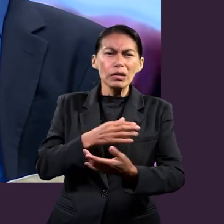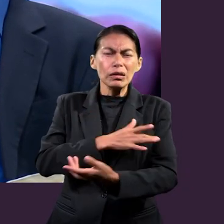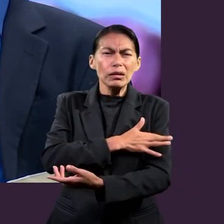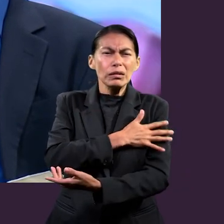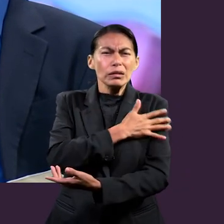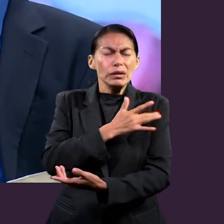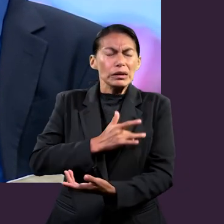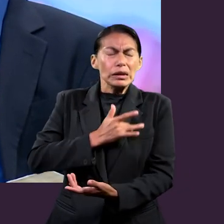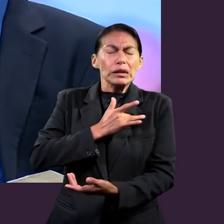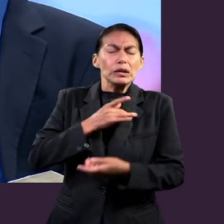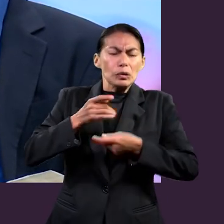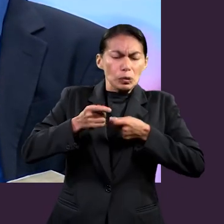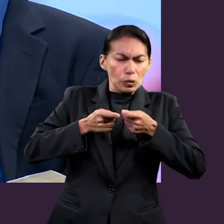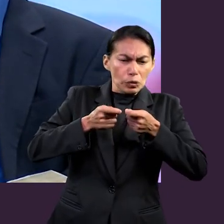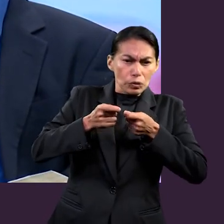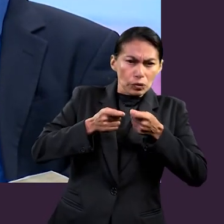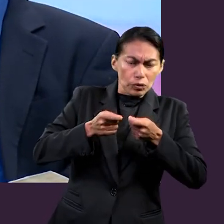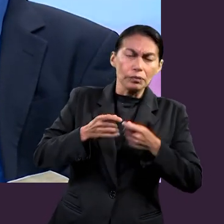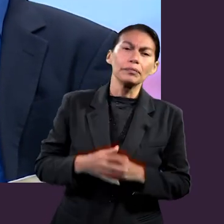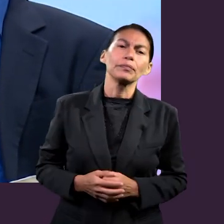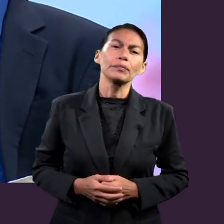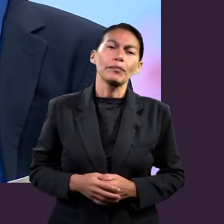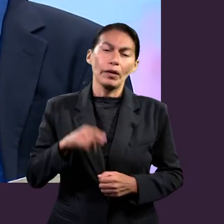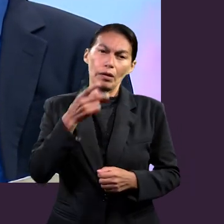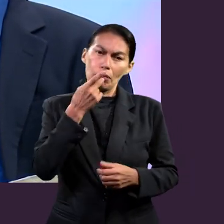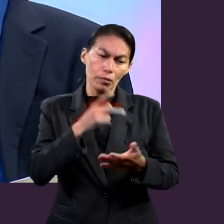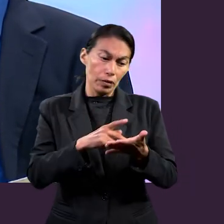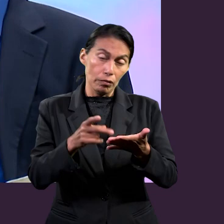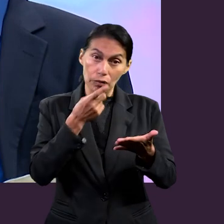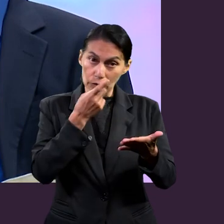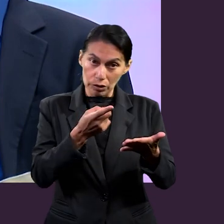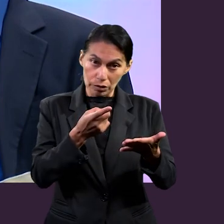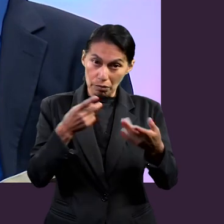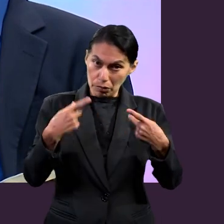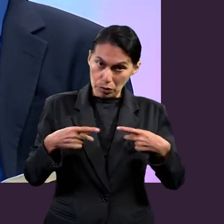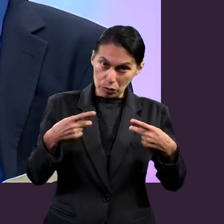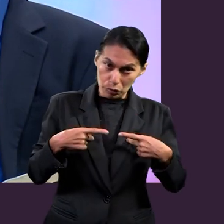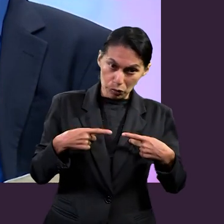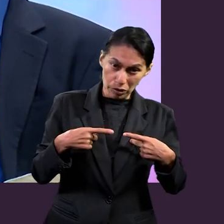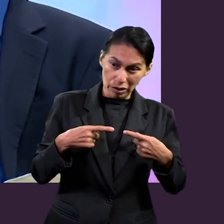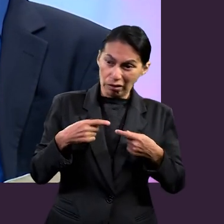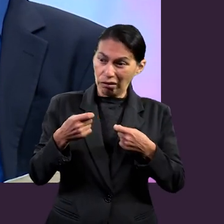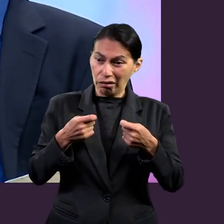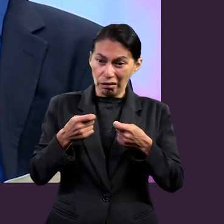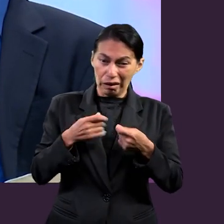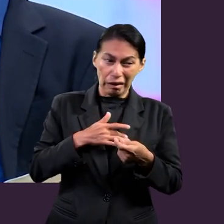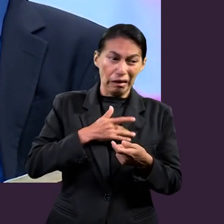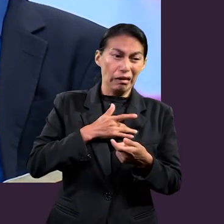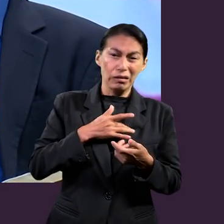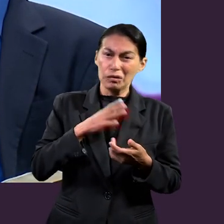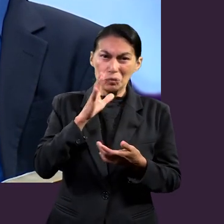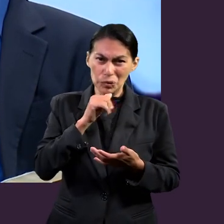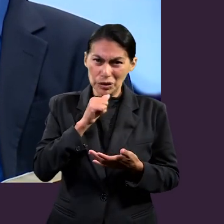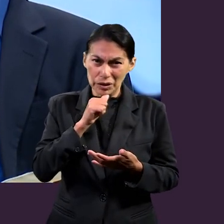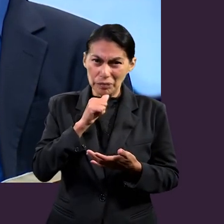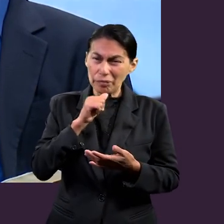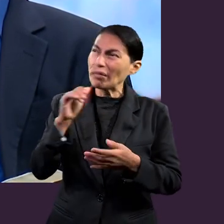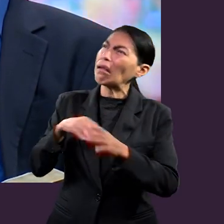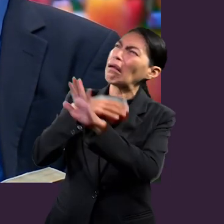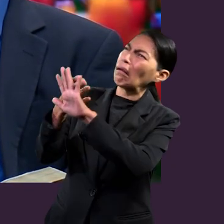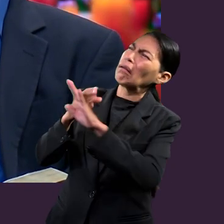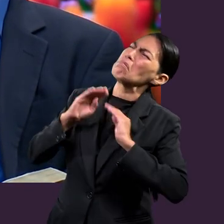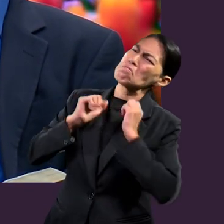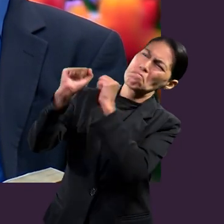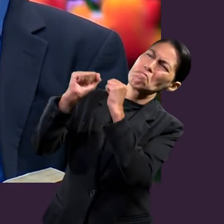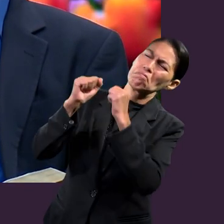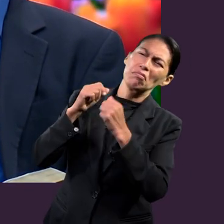apropiadamente nuestras emociones. Y aquí el apóstol Pablo habla de cómo una persona que no tiene control de sus emociones